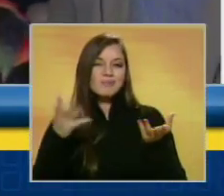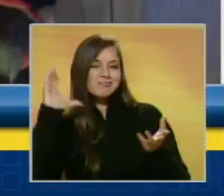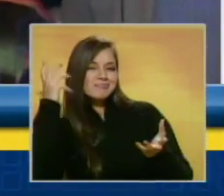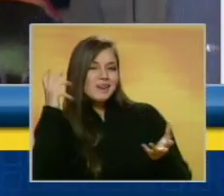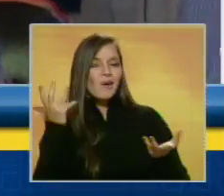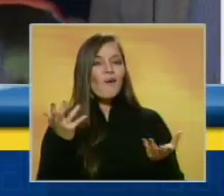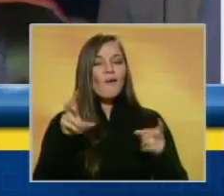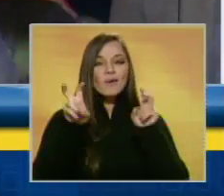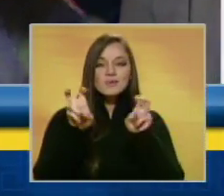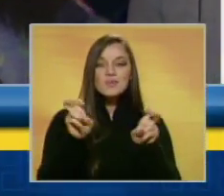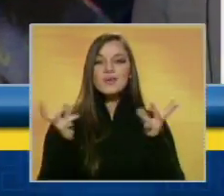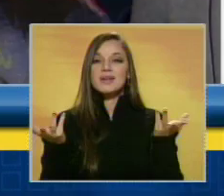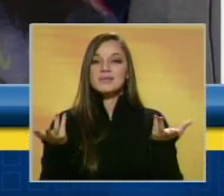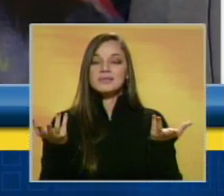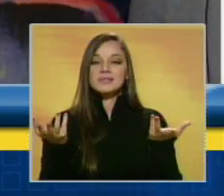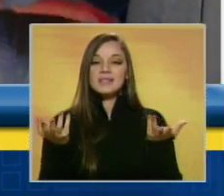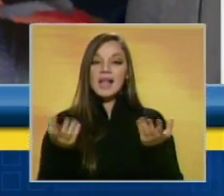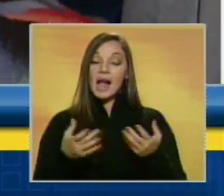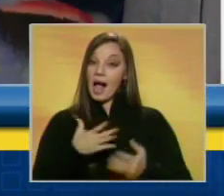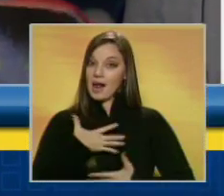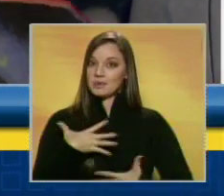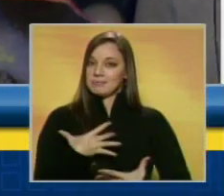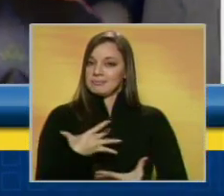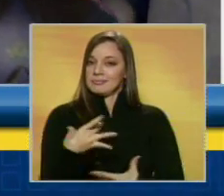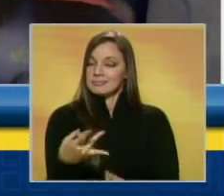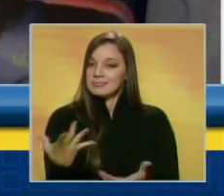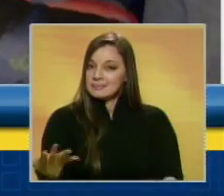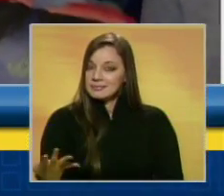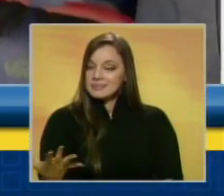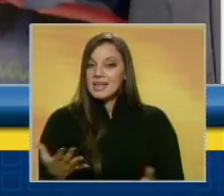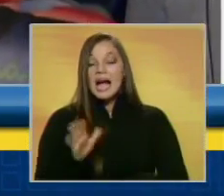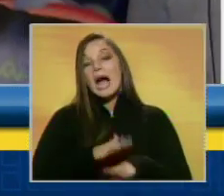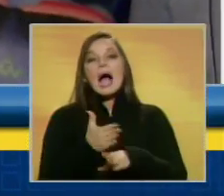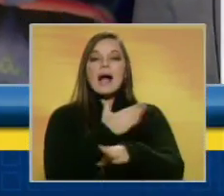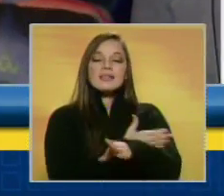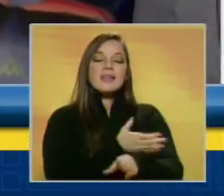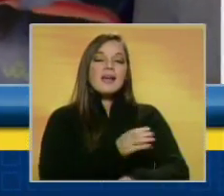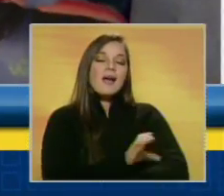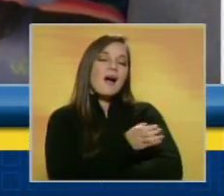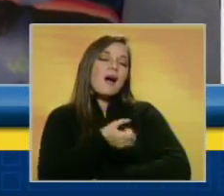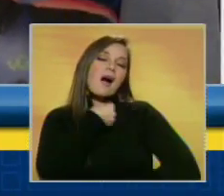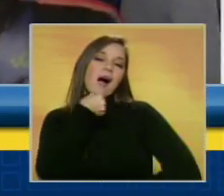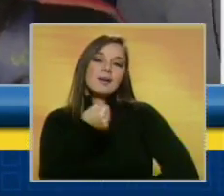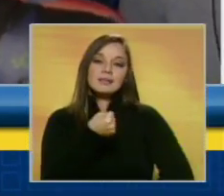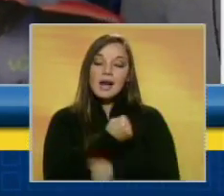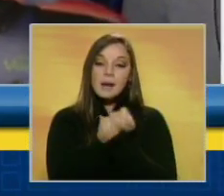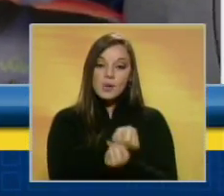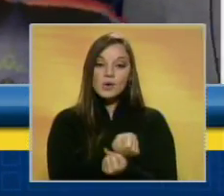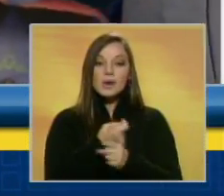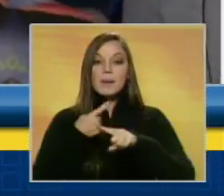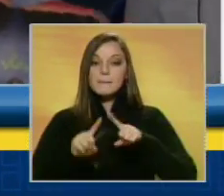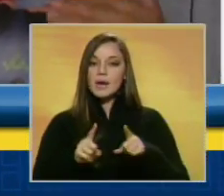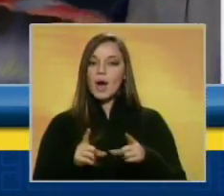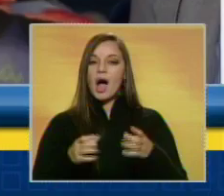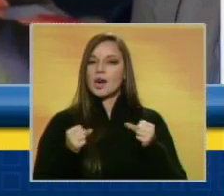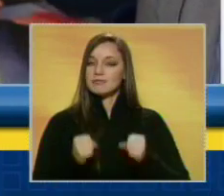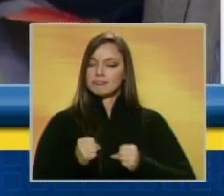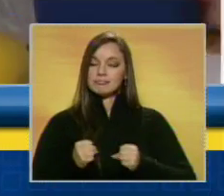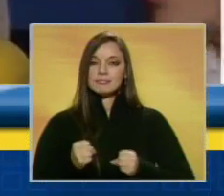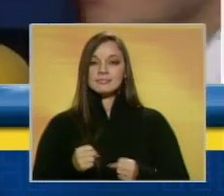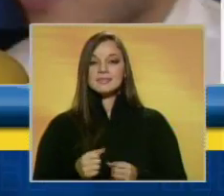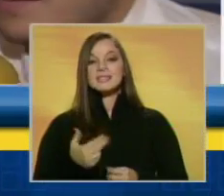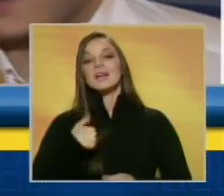más novedoso o algo más atrevido, mejor dicho, porque antes le cantábamos al amor y a las cosas bonitas, esta vez es al amor, pero más picante porque ya crecimos un